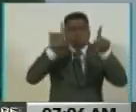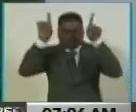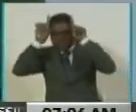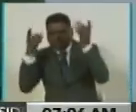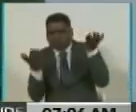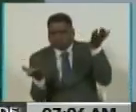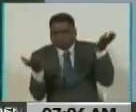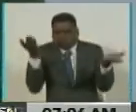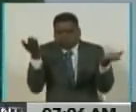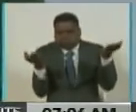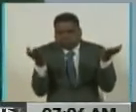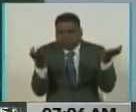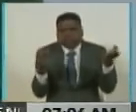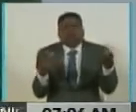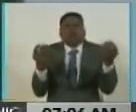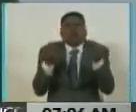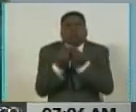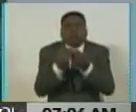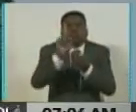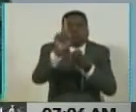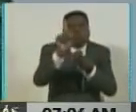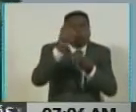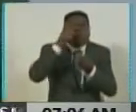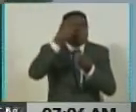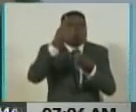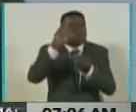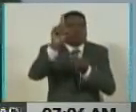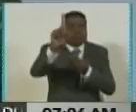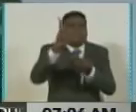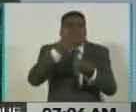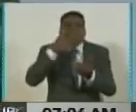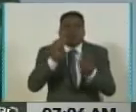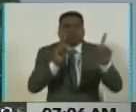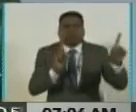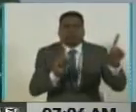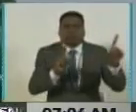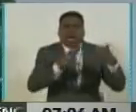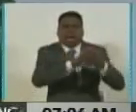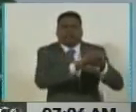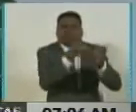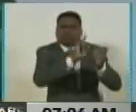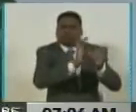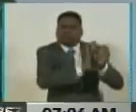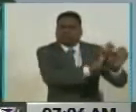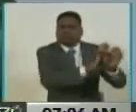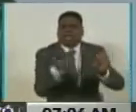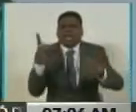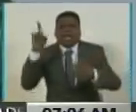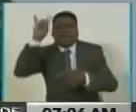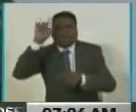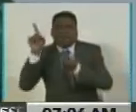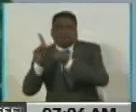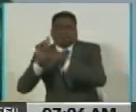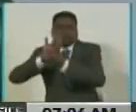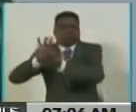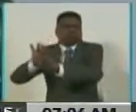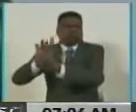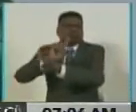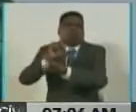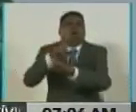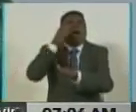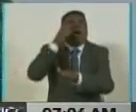vuelve uno con la sintonía con el pueblo. Y cuando hablo de sintonía con el pueblo, hablo de todo el liderazgo político. Yo creo que podemos empezar a resolver. Además, yo creo que hay que preguntarle a la